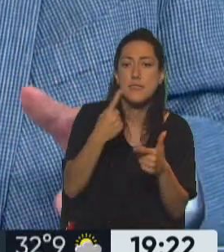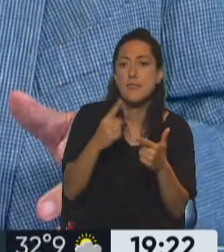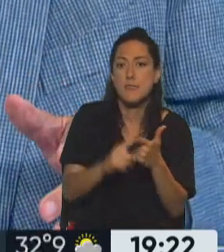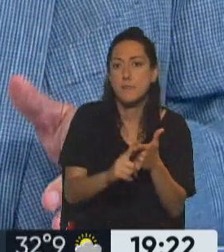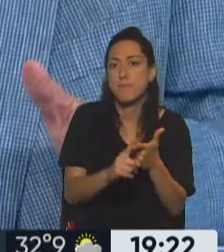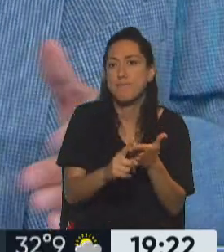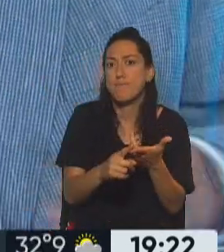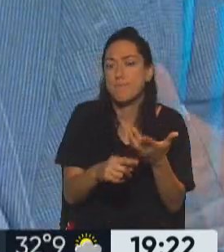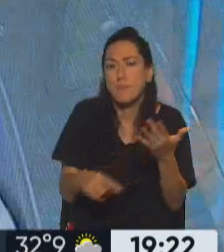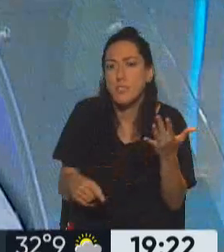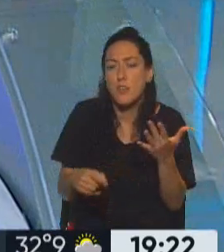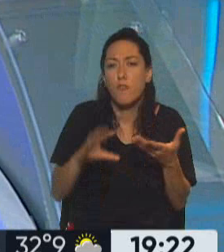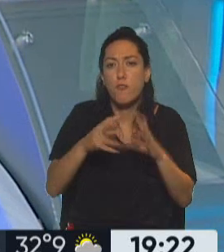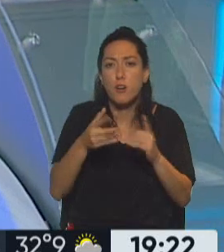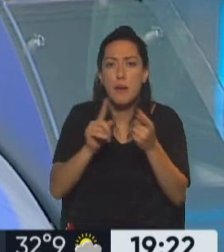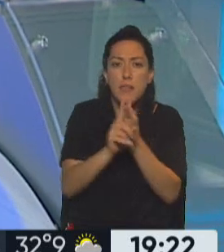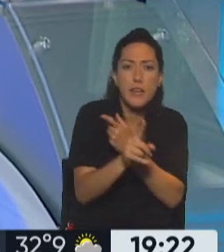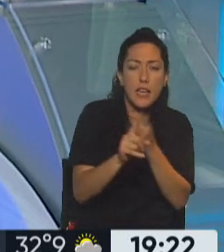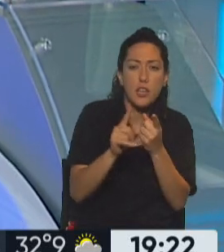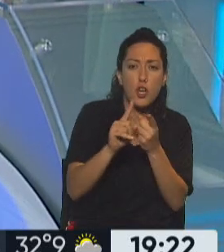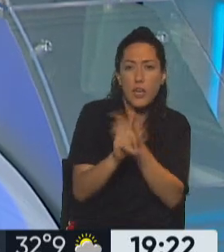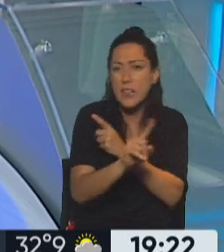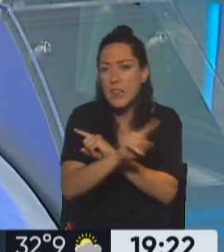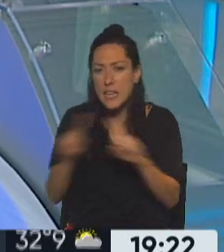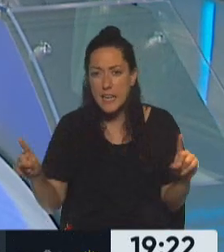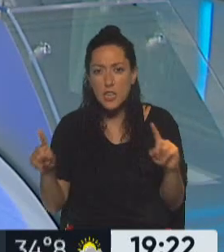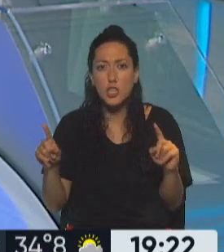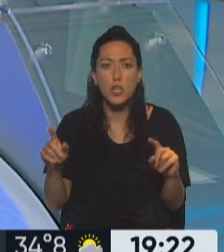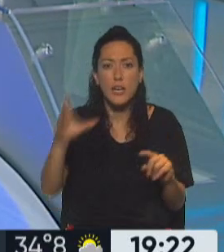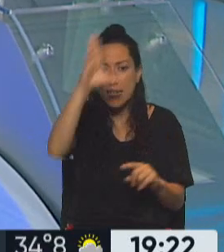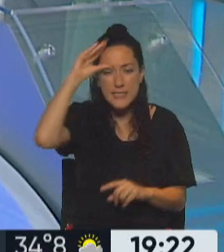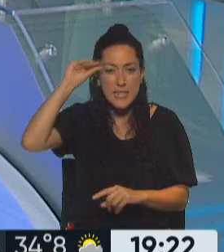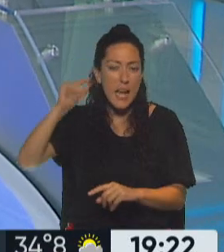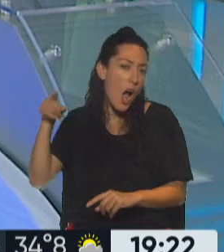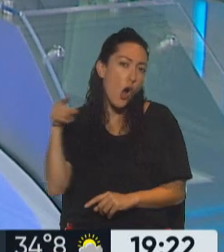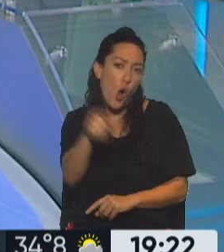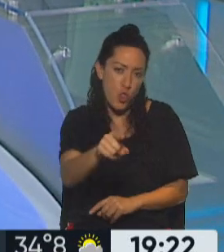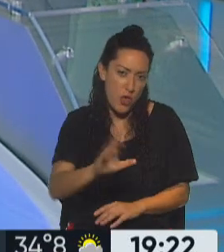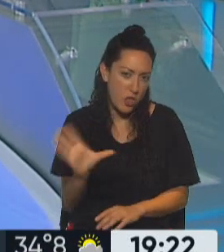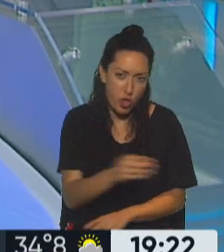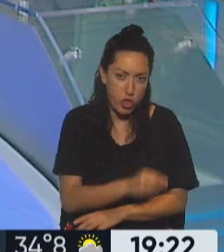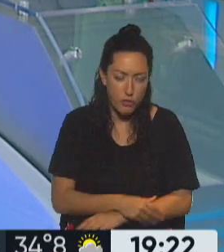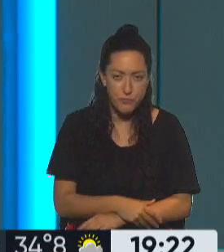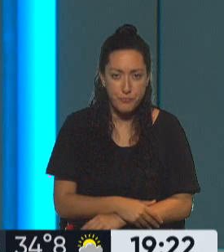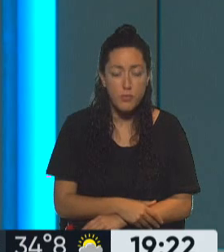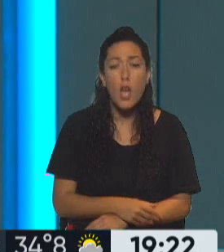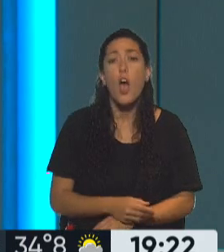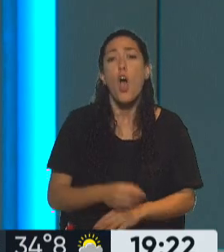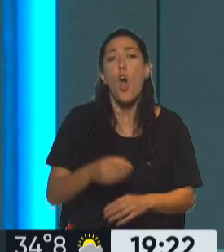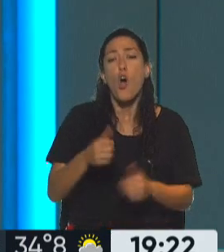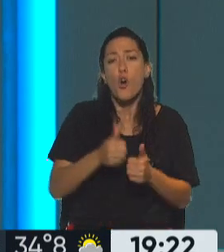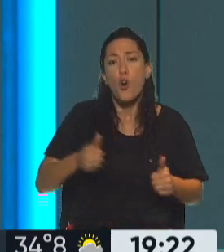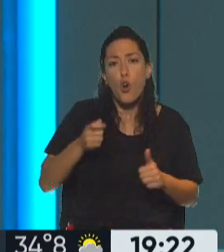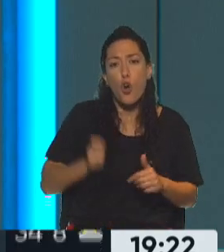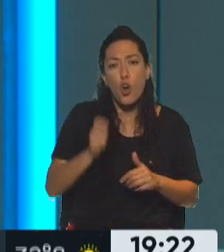por el otro directas o indirectas apuntan realmente este contra Cristina Fernández de kirchner cuenta que la Corte Suprema de Justicia es